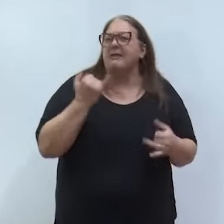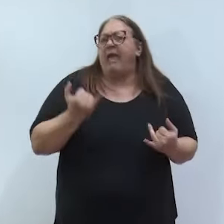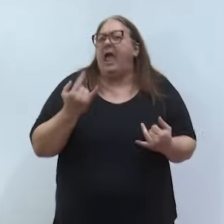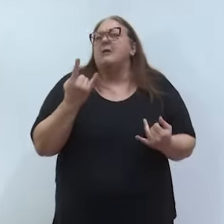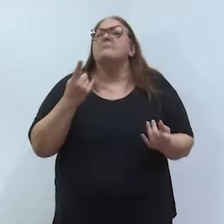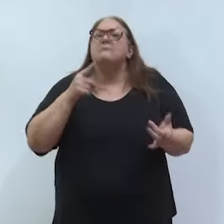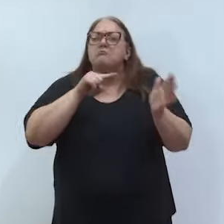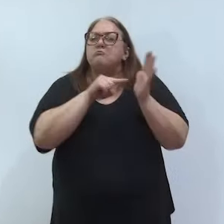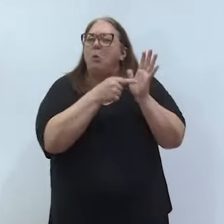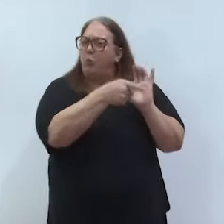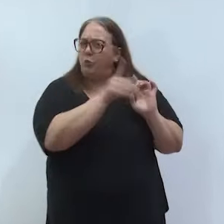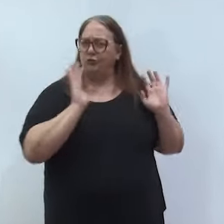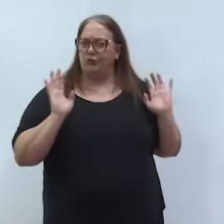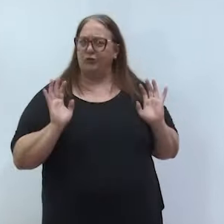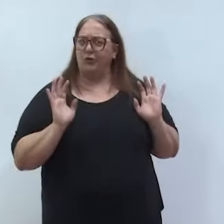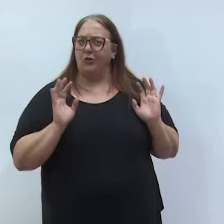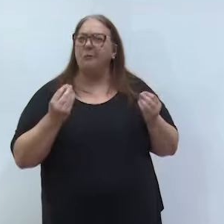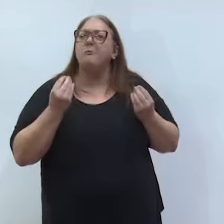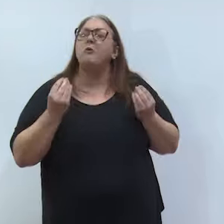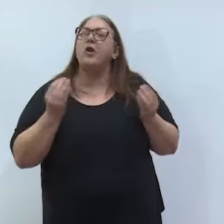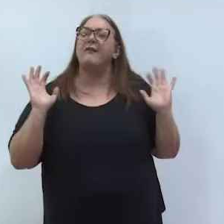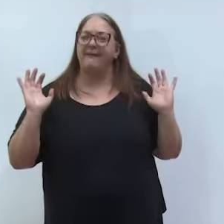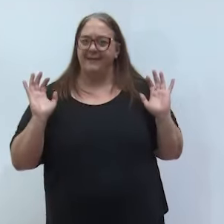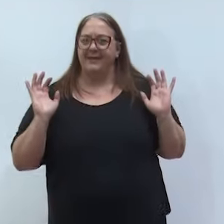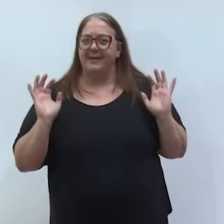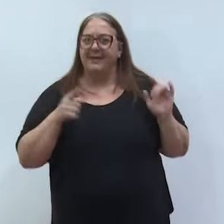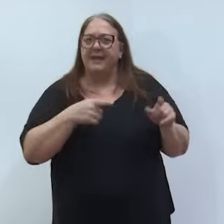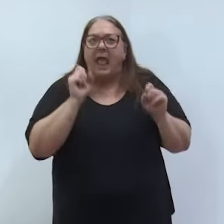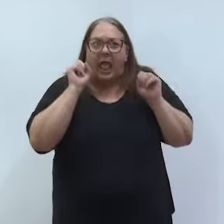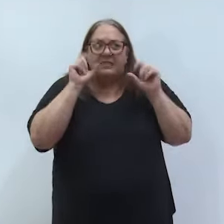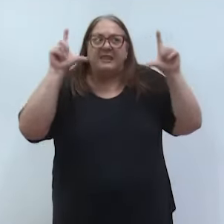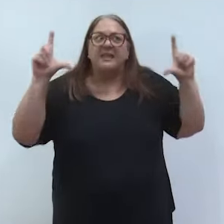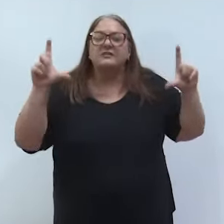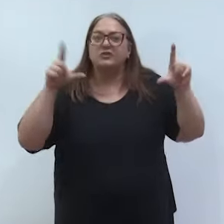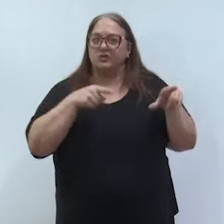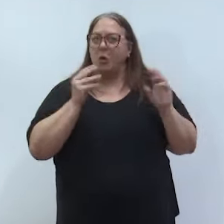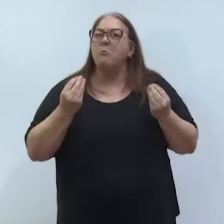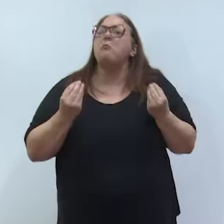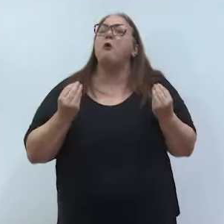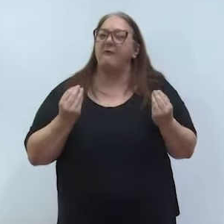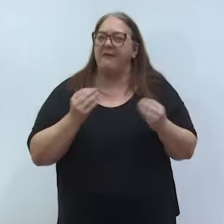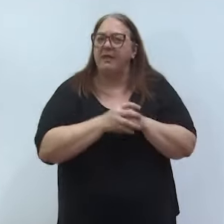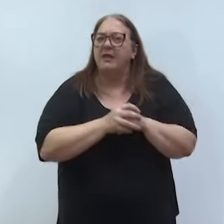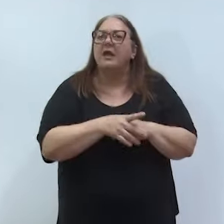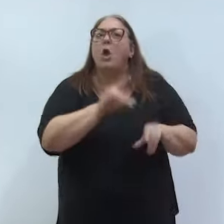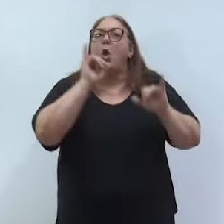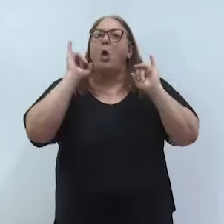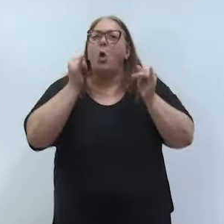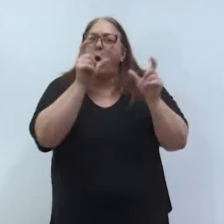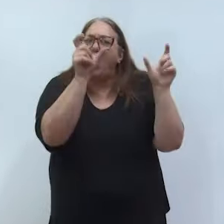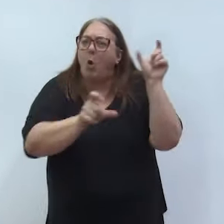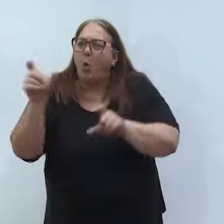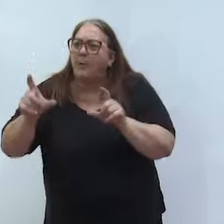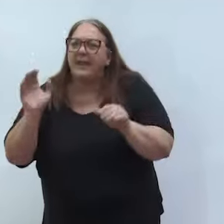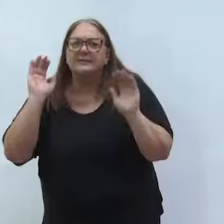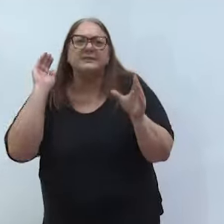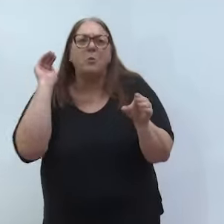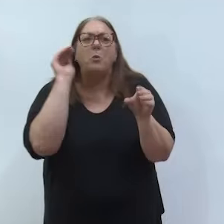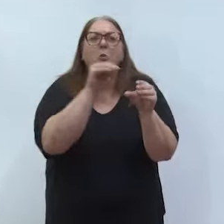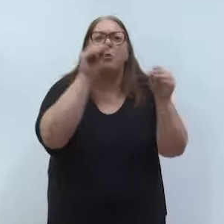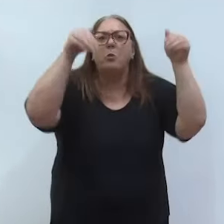punto para para poner atención en cuanto a por los jóvenes votaban a mi ley